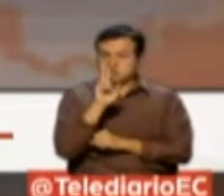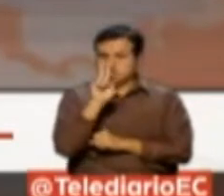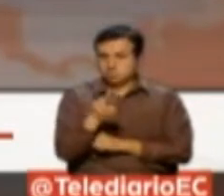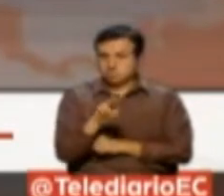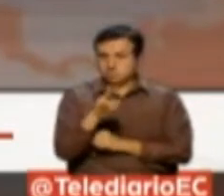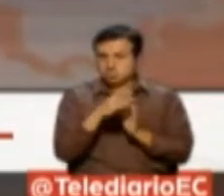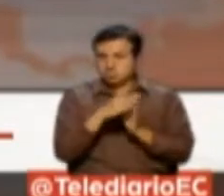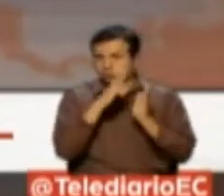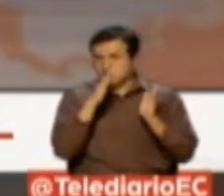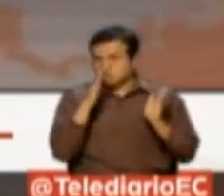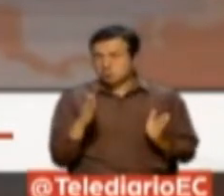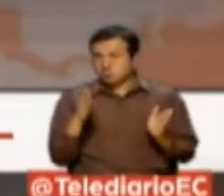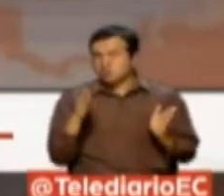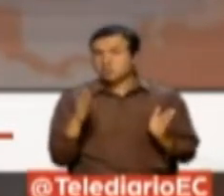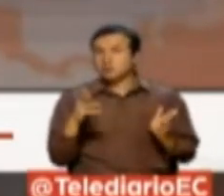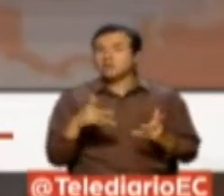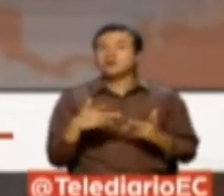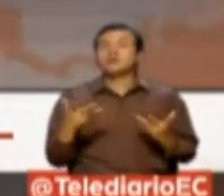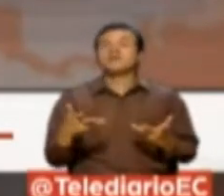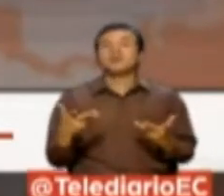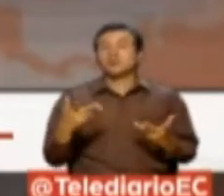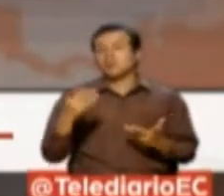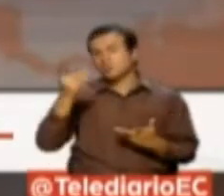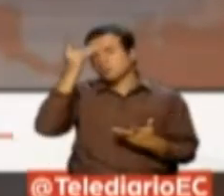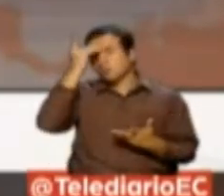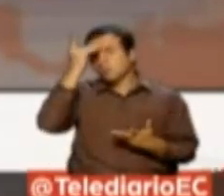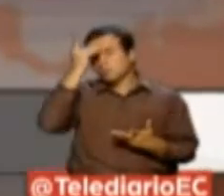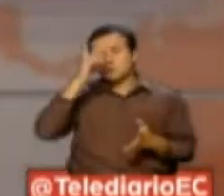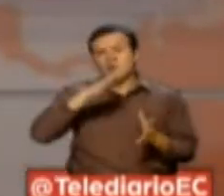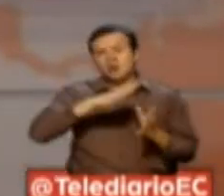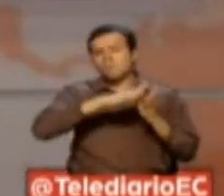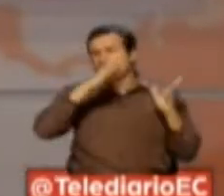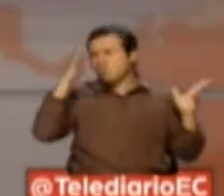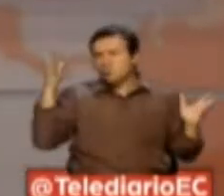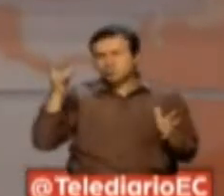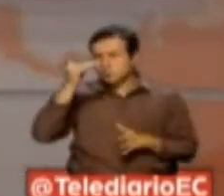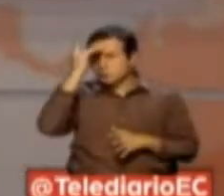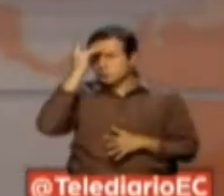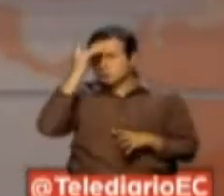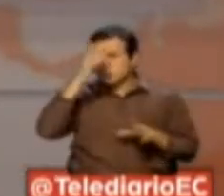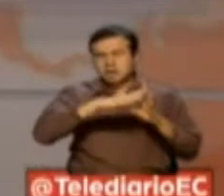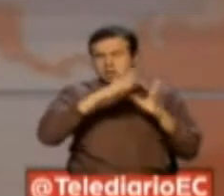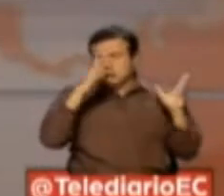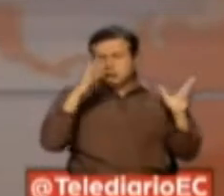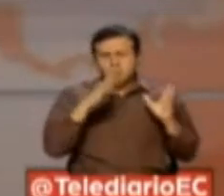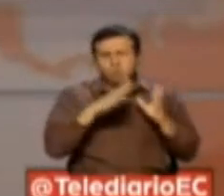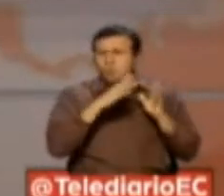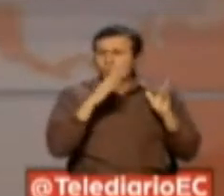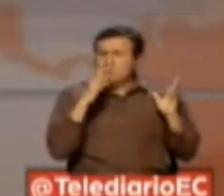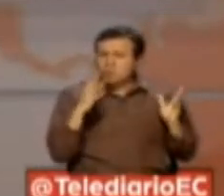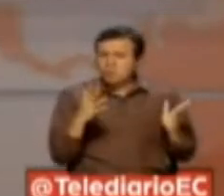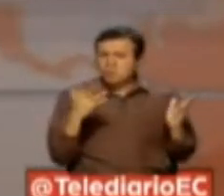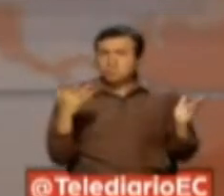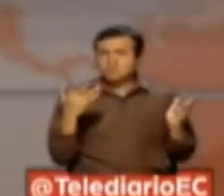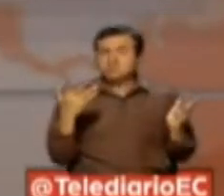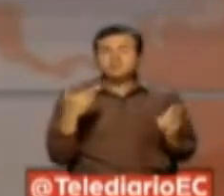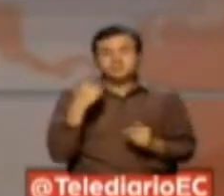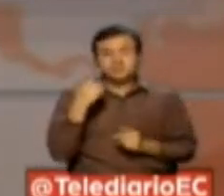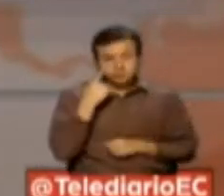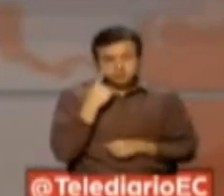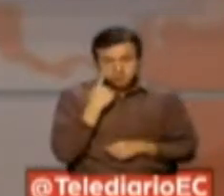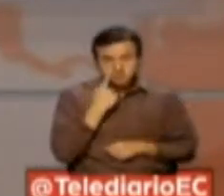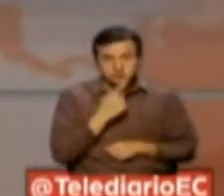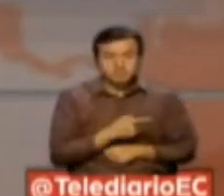2017 se incurrió en un endeudamiento agresivo e inclusive tan agresivo con el objeto